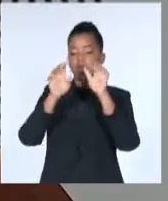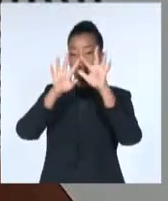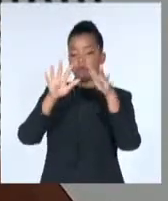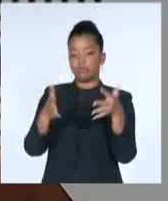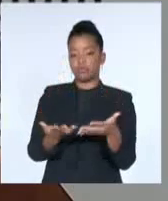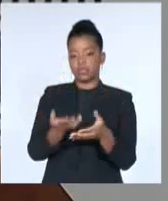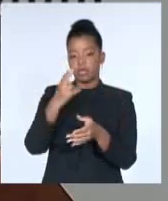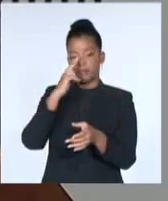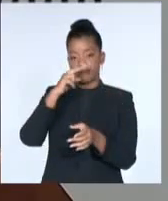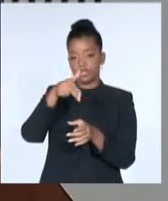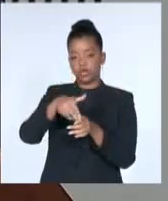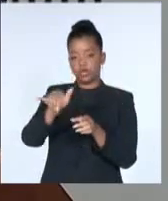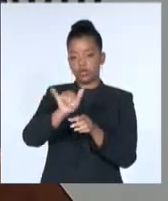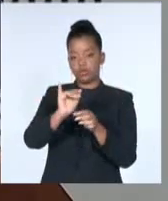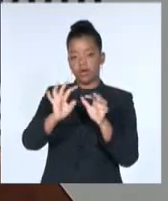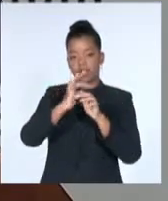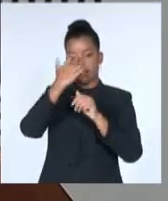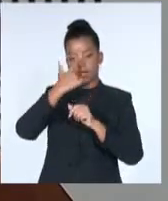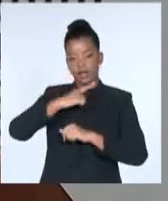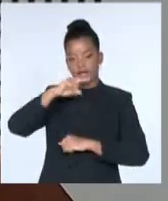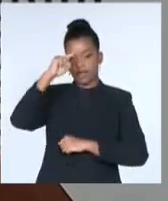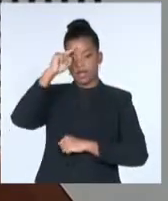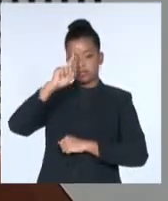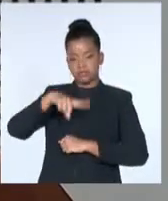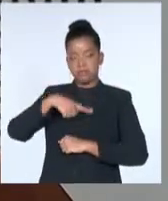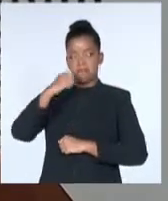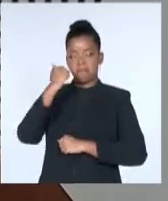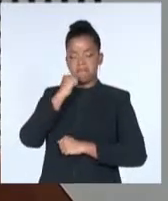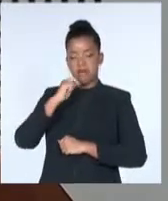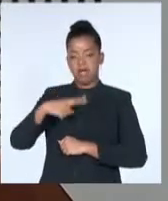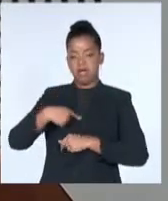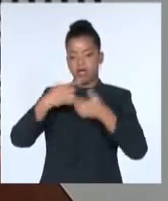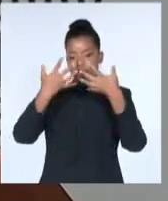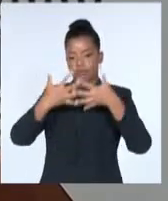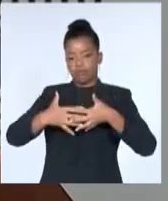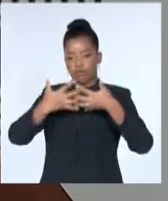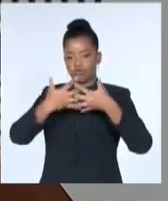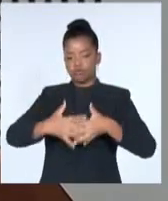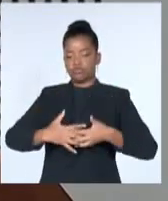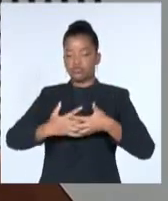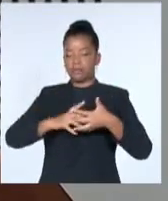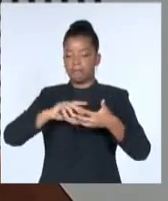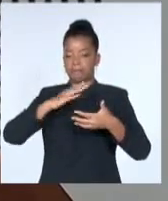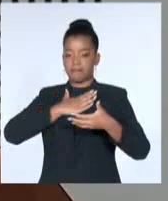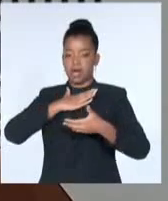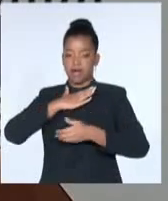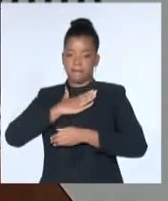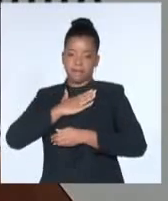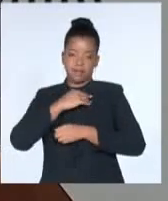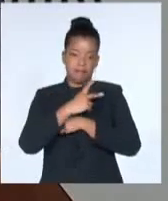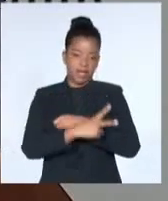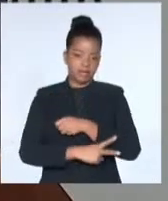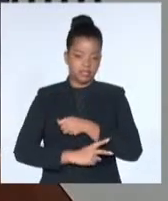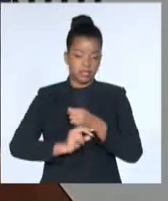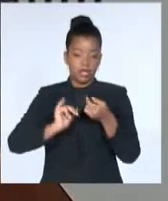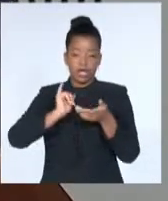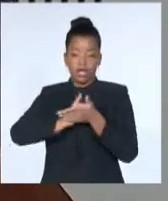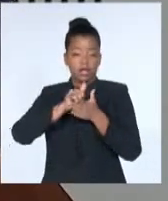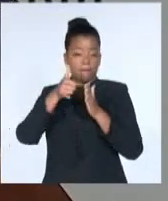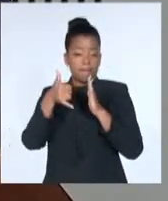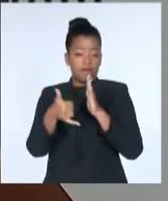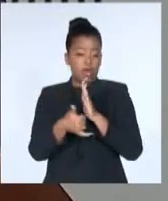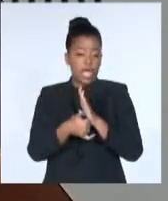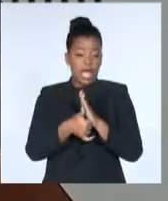y el gas, aumentando la producción de productos petrolíficos de mayor valor agregado. Los megaproyectos de petróleo y